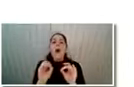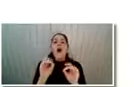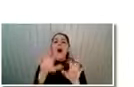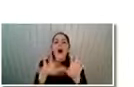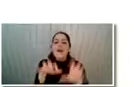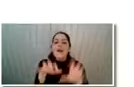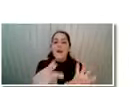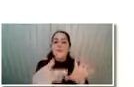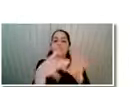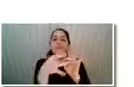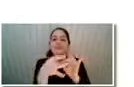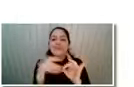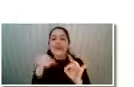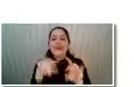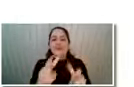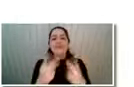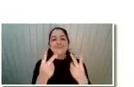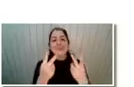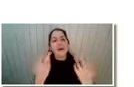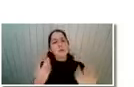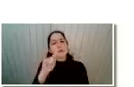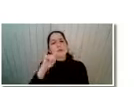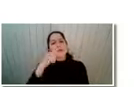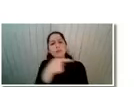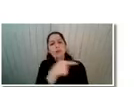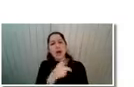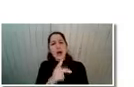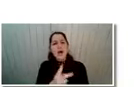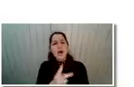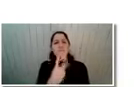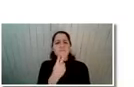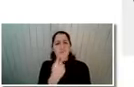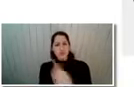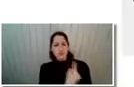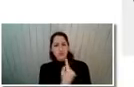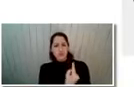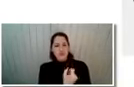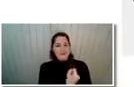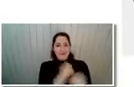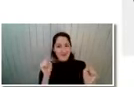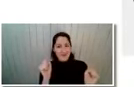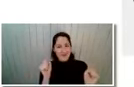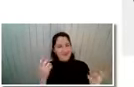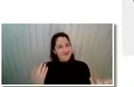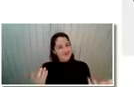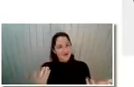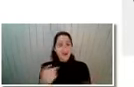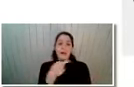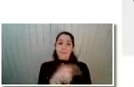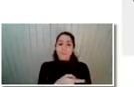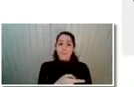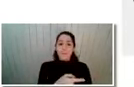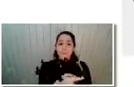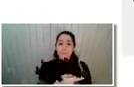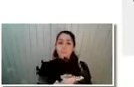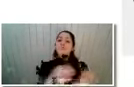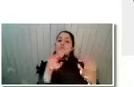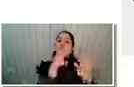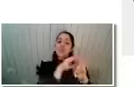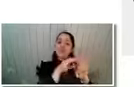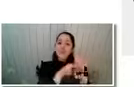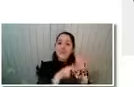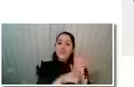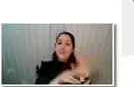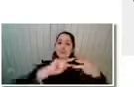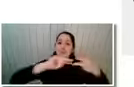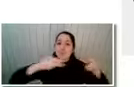vivo. Entonces, este material genético contiene estas instrucciones para formar todas las